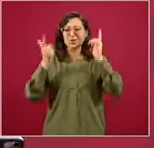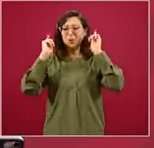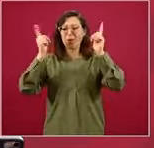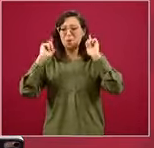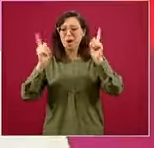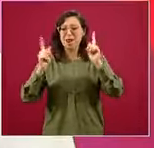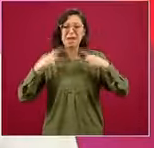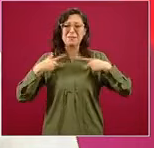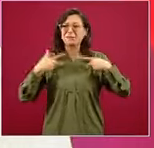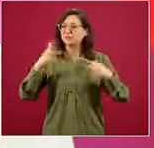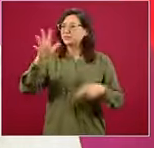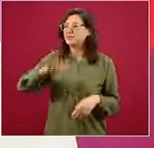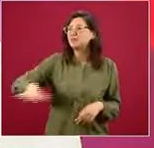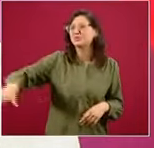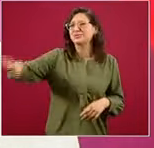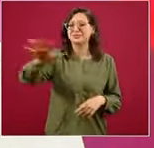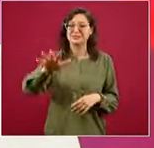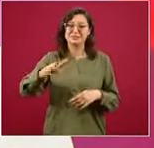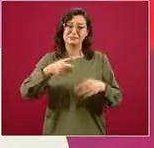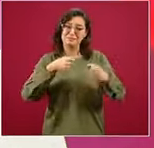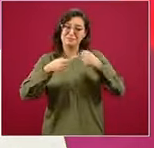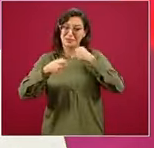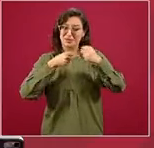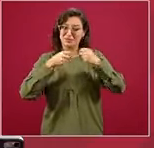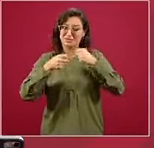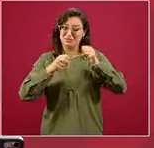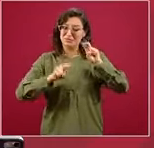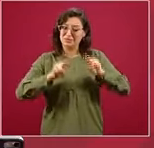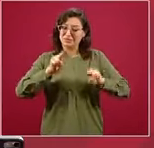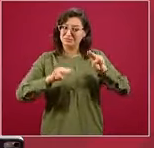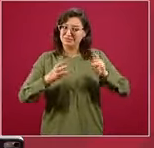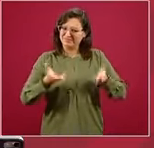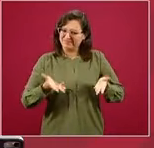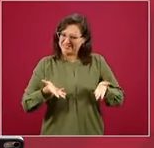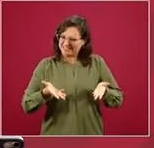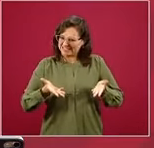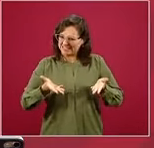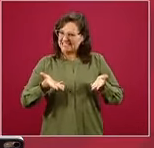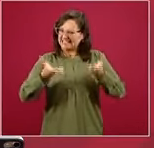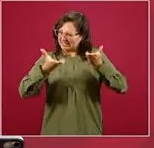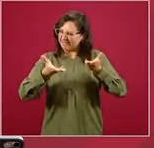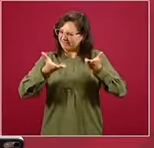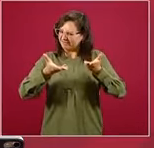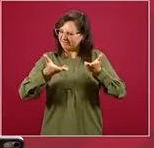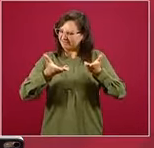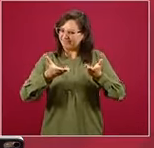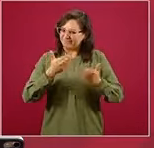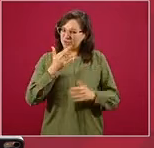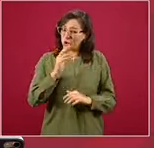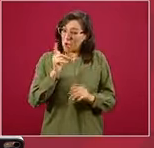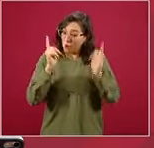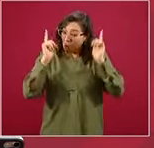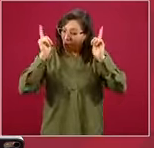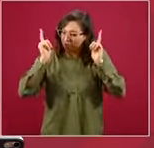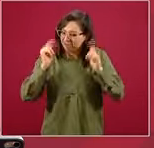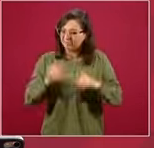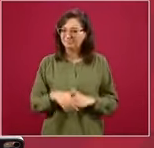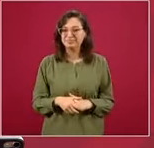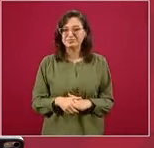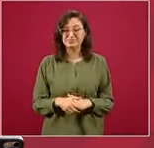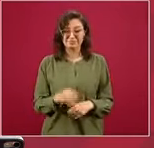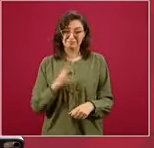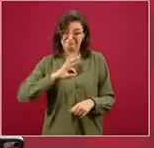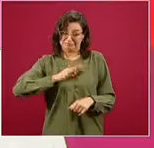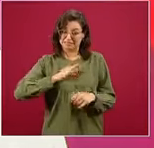población, ojalá que suba el nivel de la actividad periodística en México. Estamos en